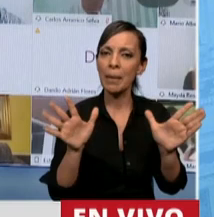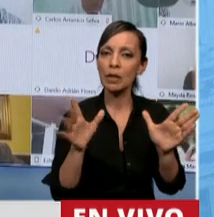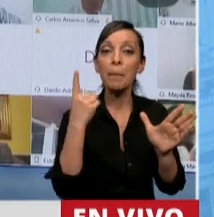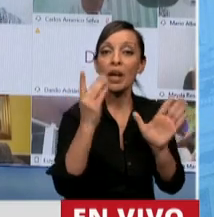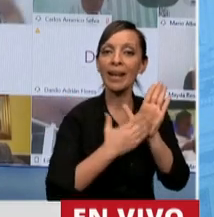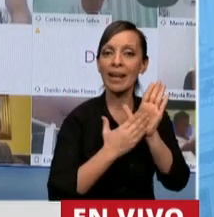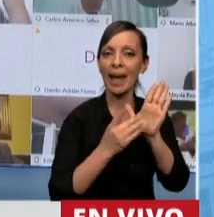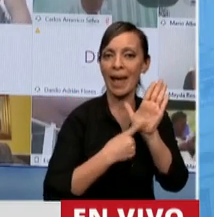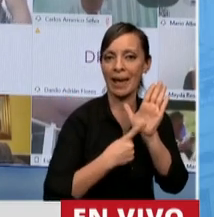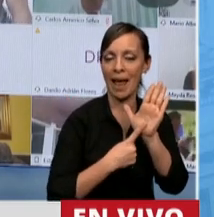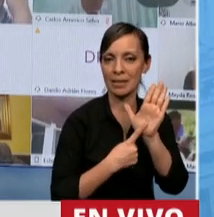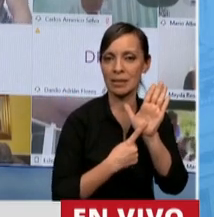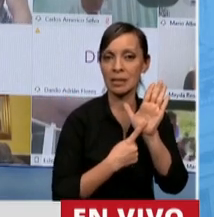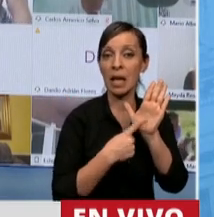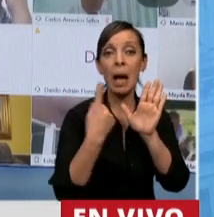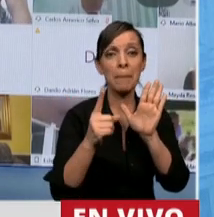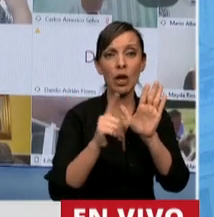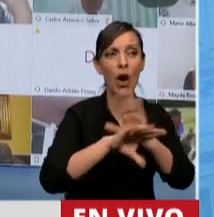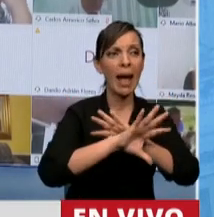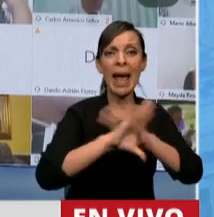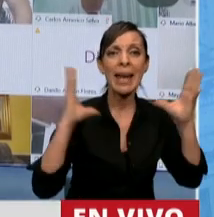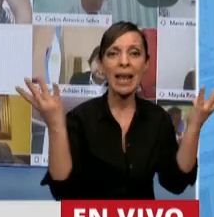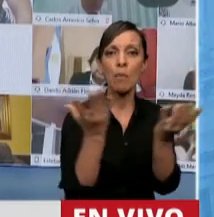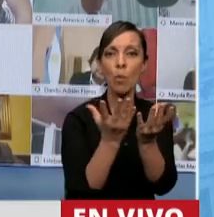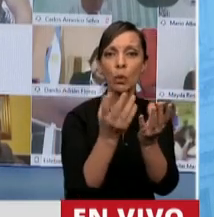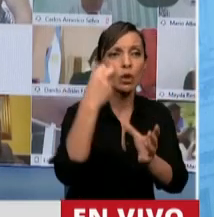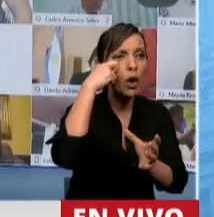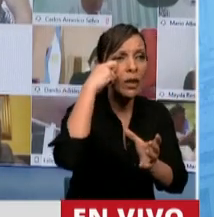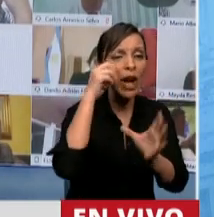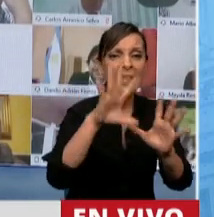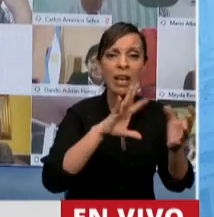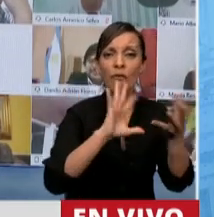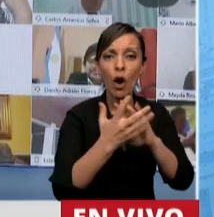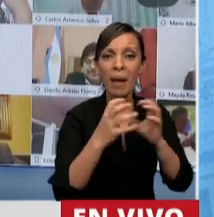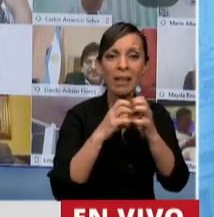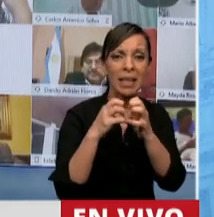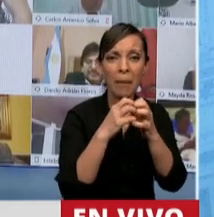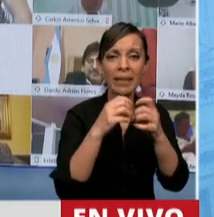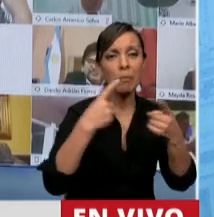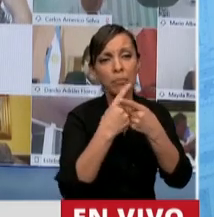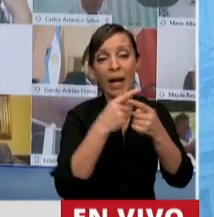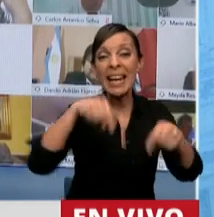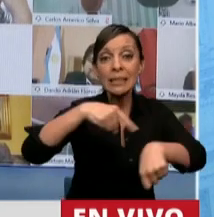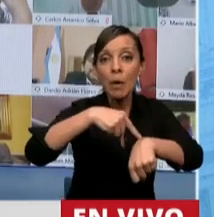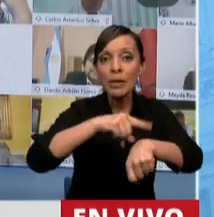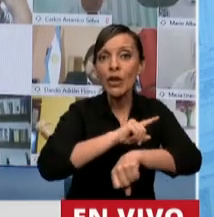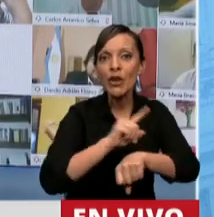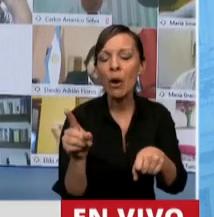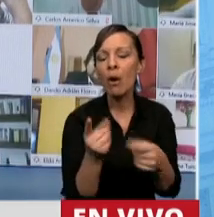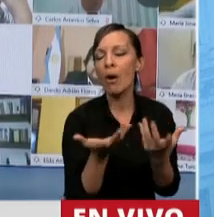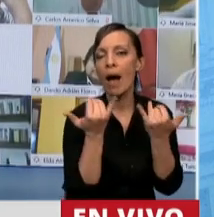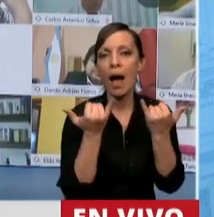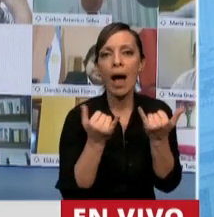reglas, pero le aseguro que ningún Parlamento del mundo se le está ocurriendo dar debates controvertidos en este momento. Los dan con mucho cuidado, dan